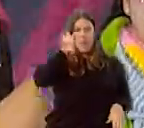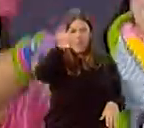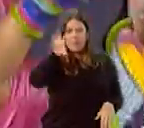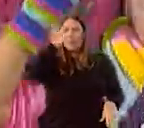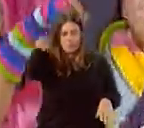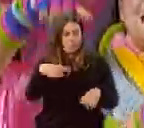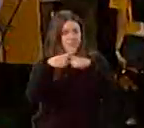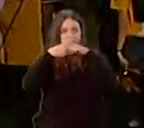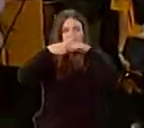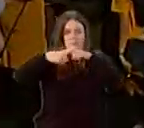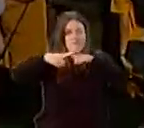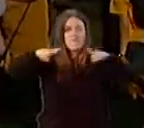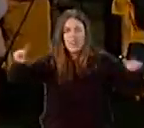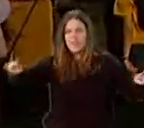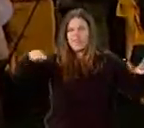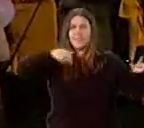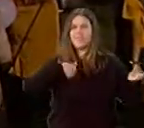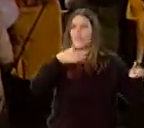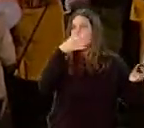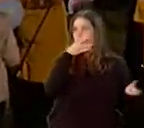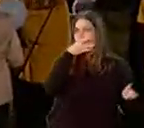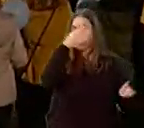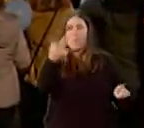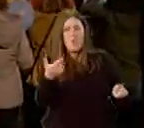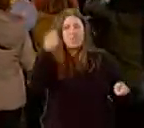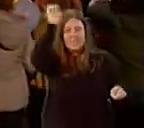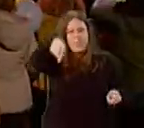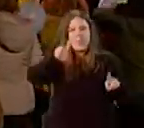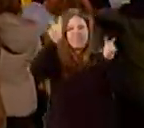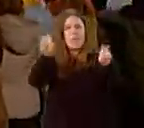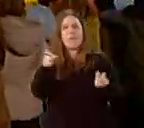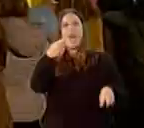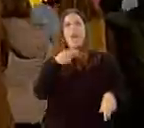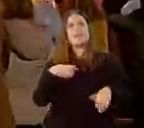i de nacionalismo